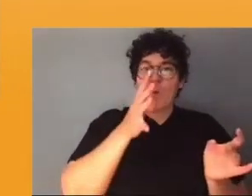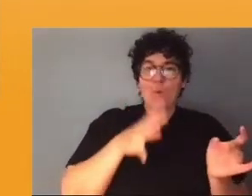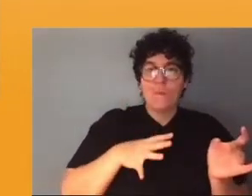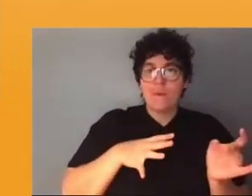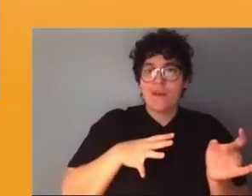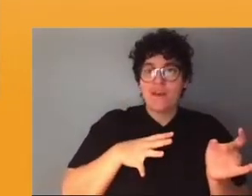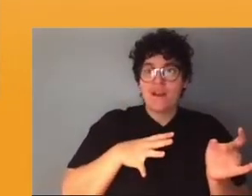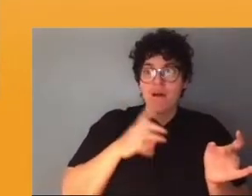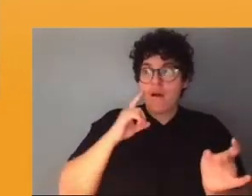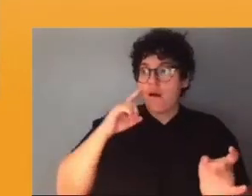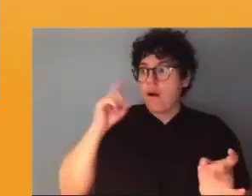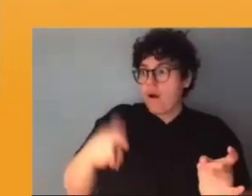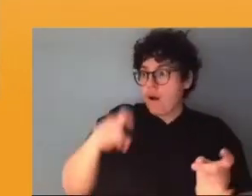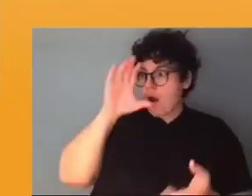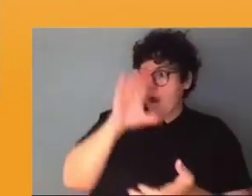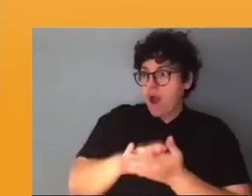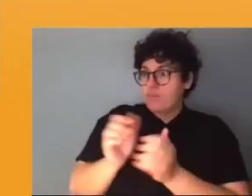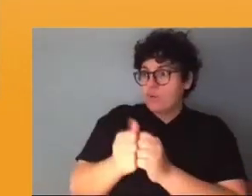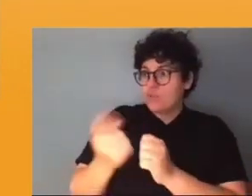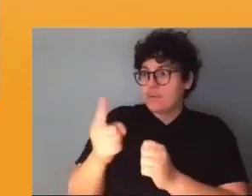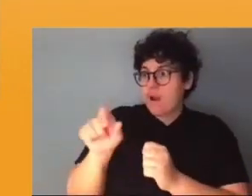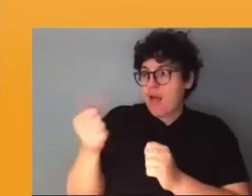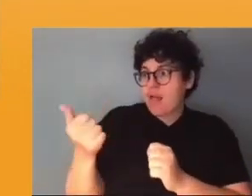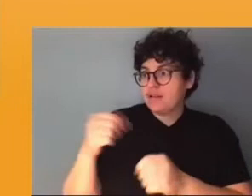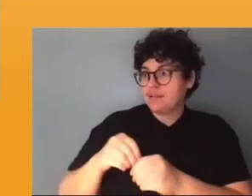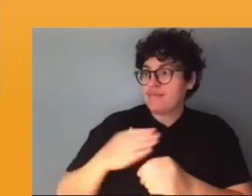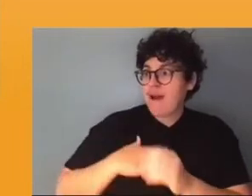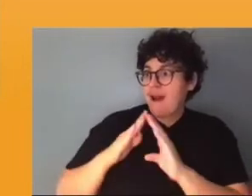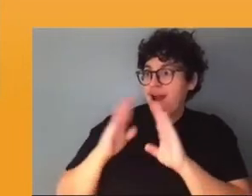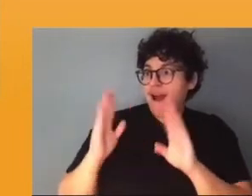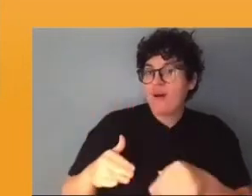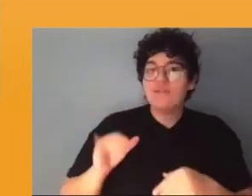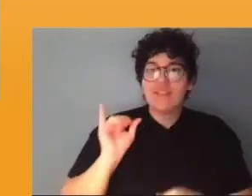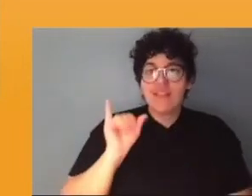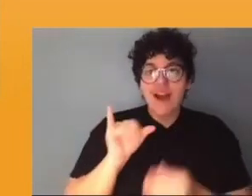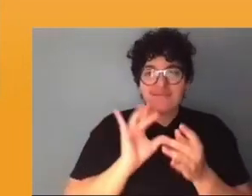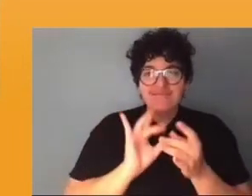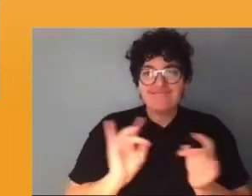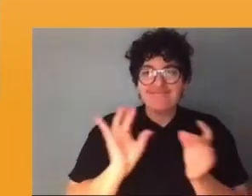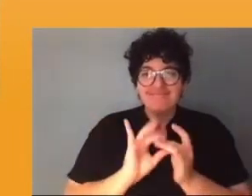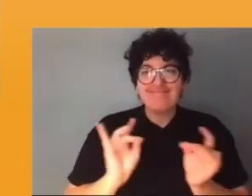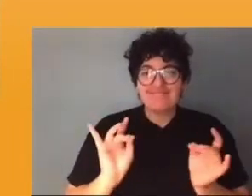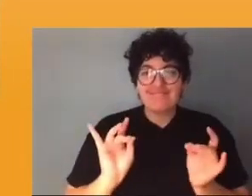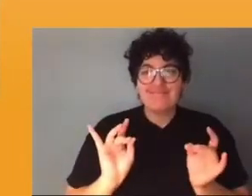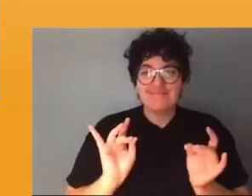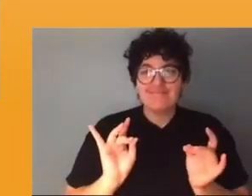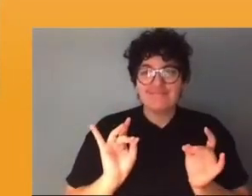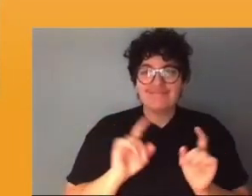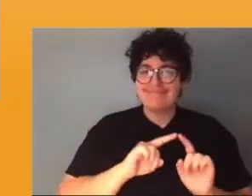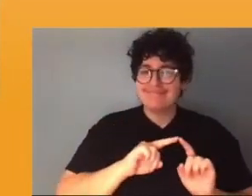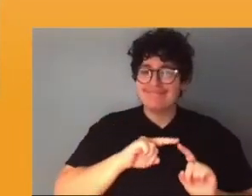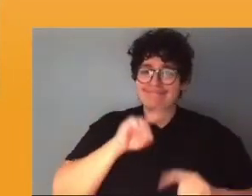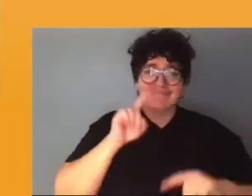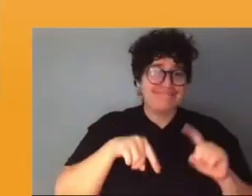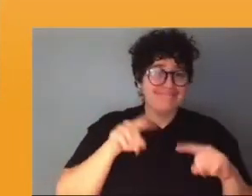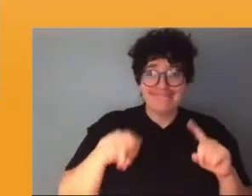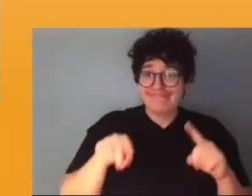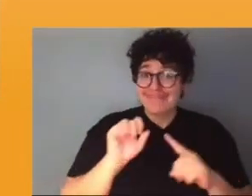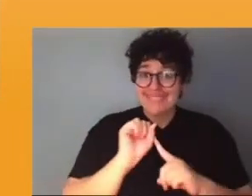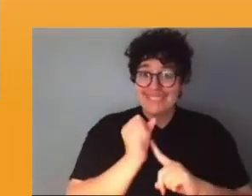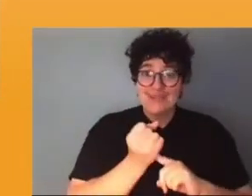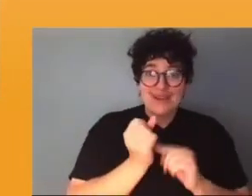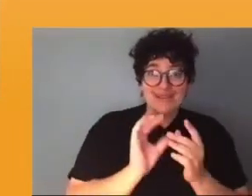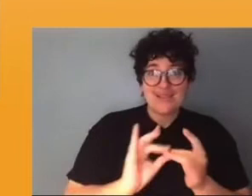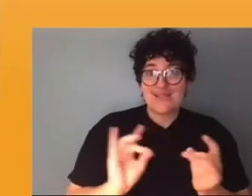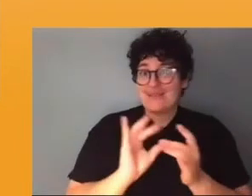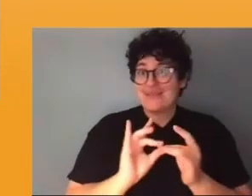otra persona dentro de su casa. Toda esta variedad, diversidad de situaciones